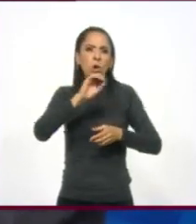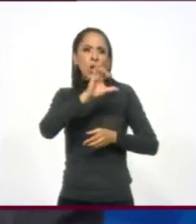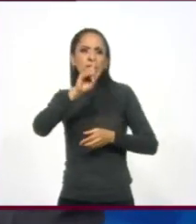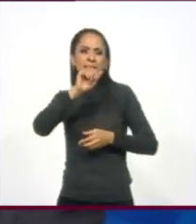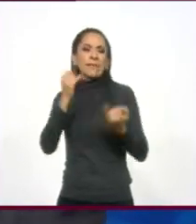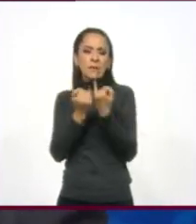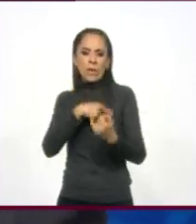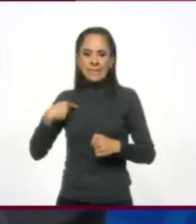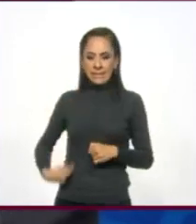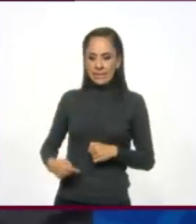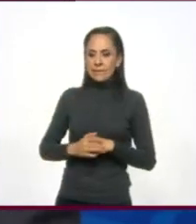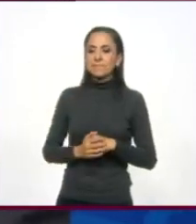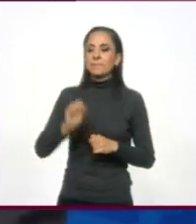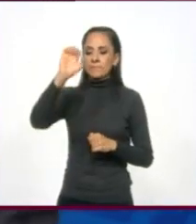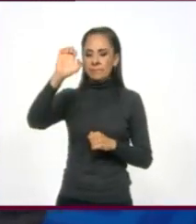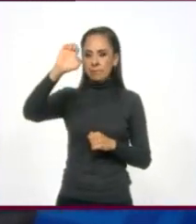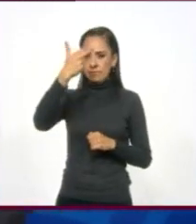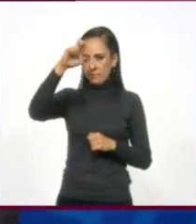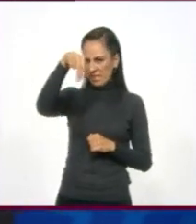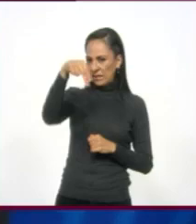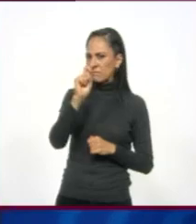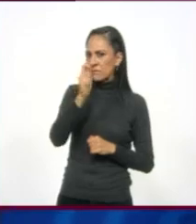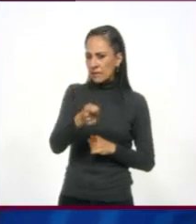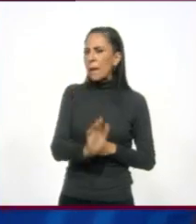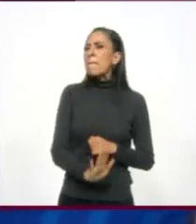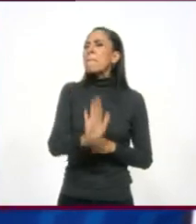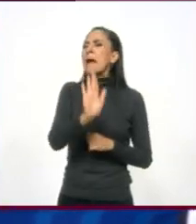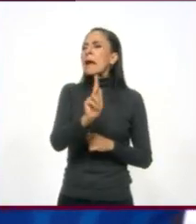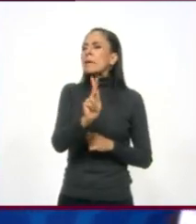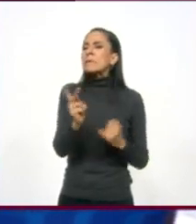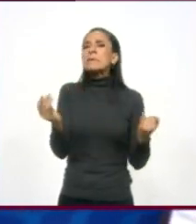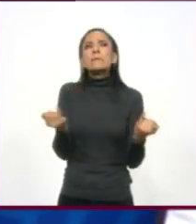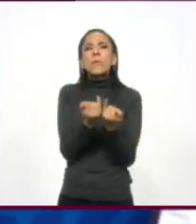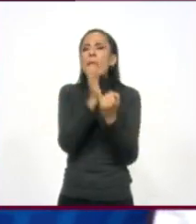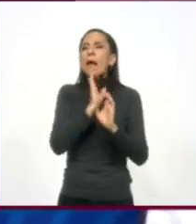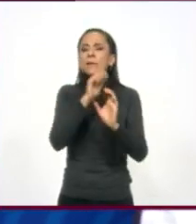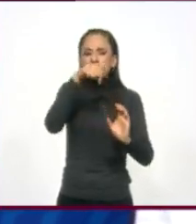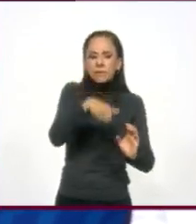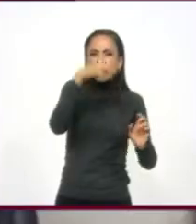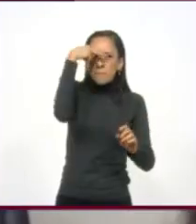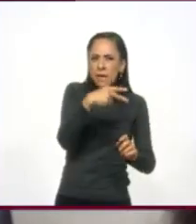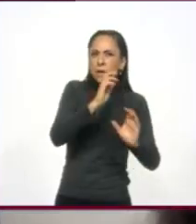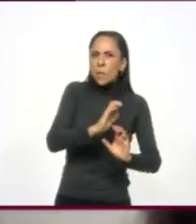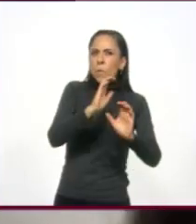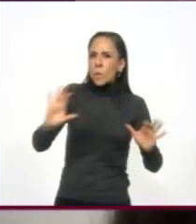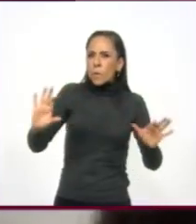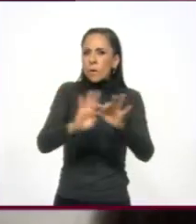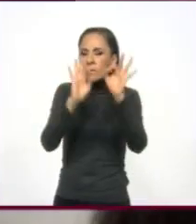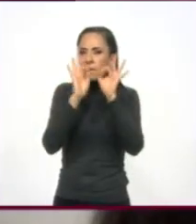el sheng, que trajo a cuento de nuevo lo que parece la canción más conocida de la música mexicana. Primera vez